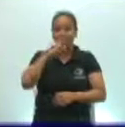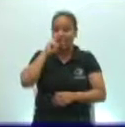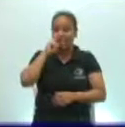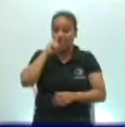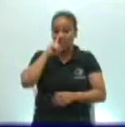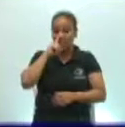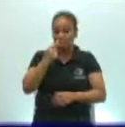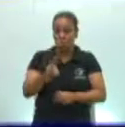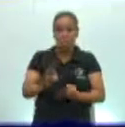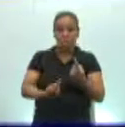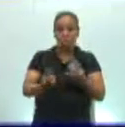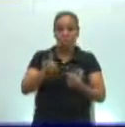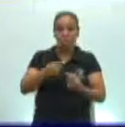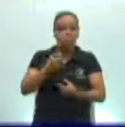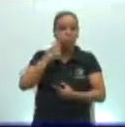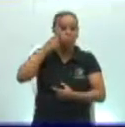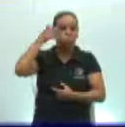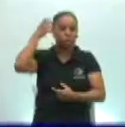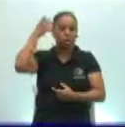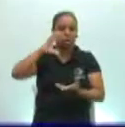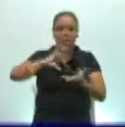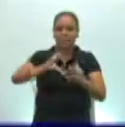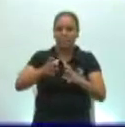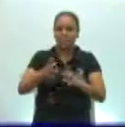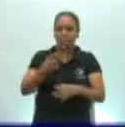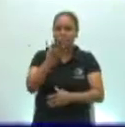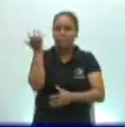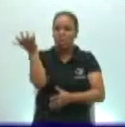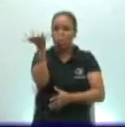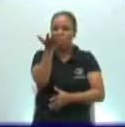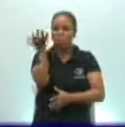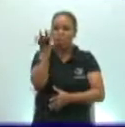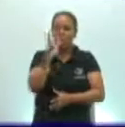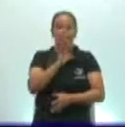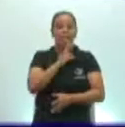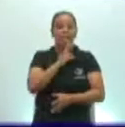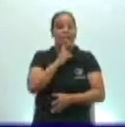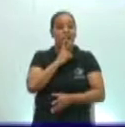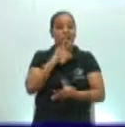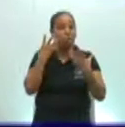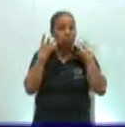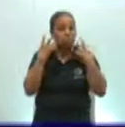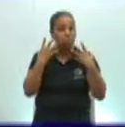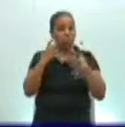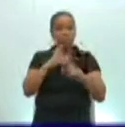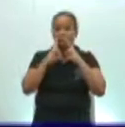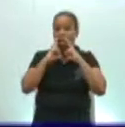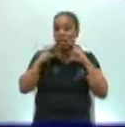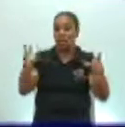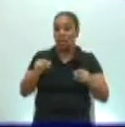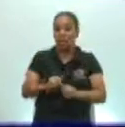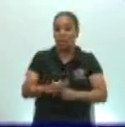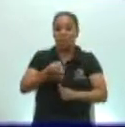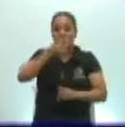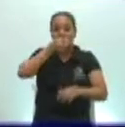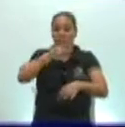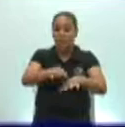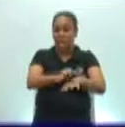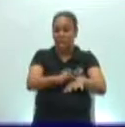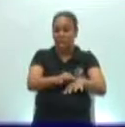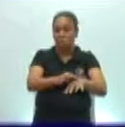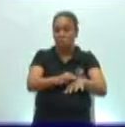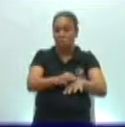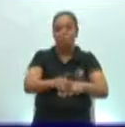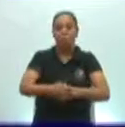los gases que conforman al aire, el agua, sustancia imprescindible para la vida, el etanol, que ustedes lo conocen